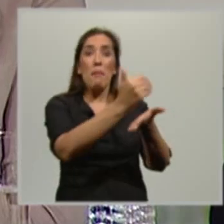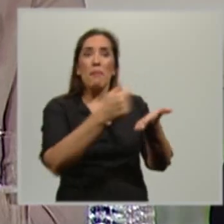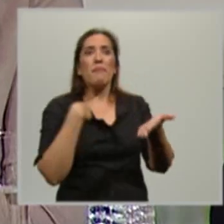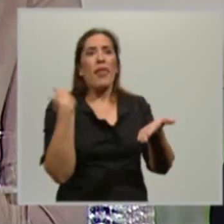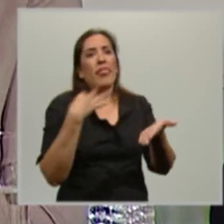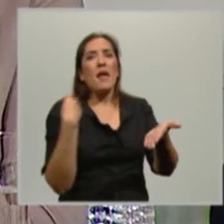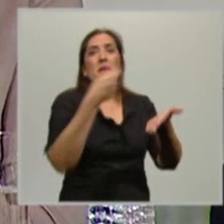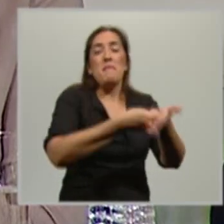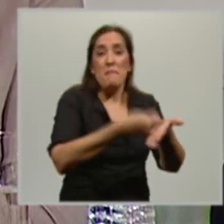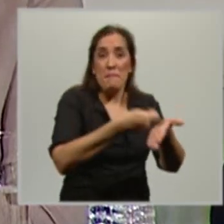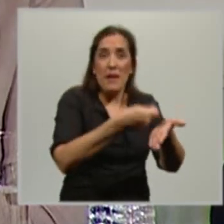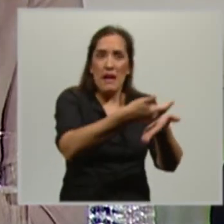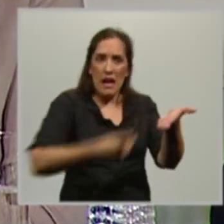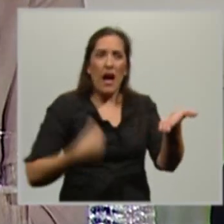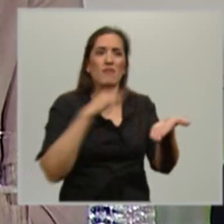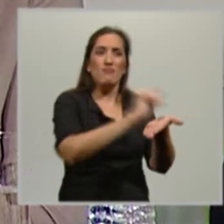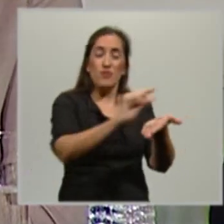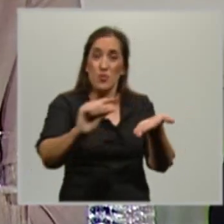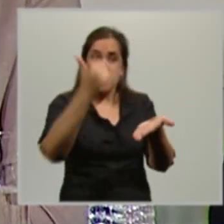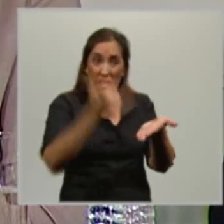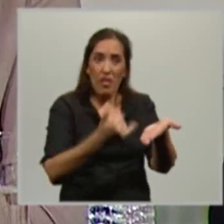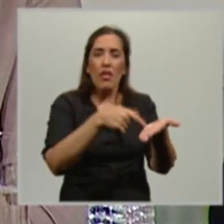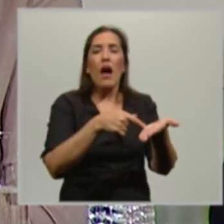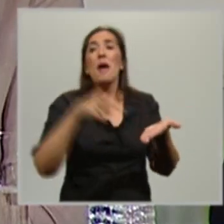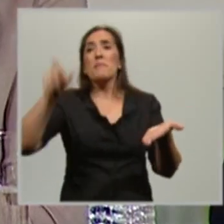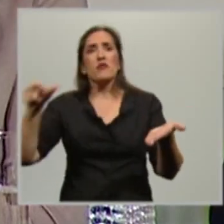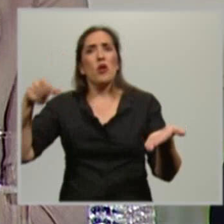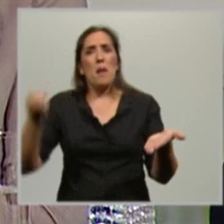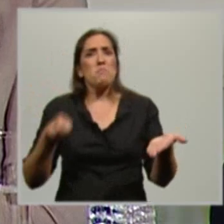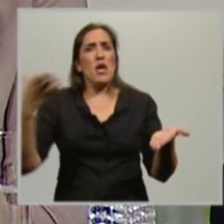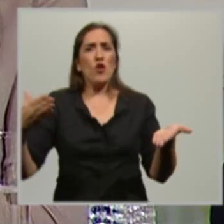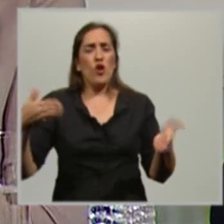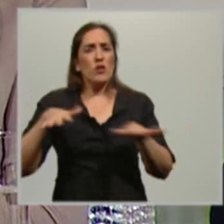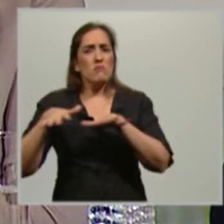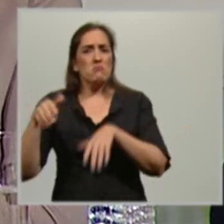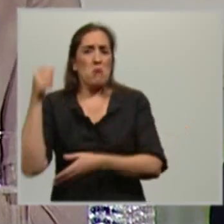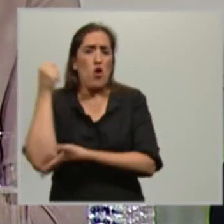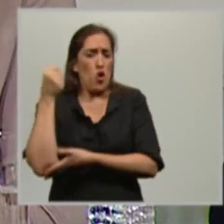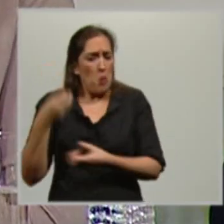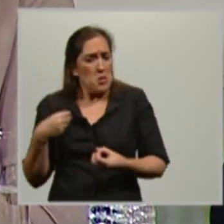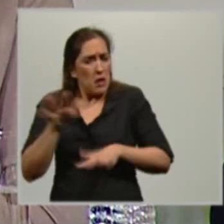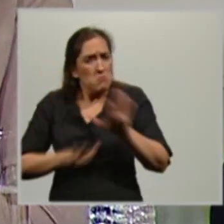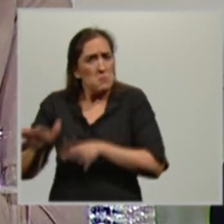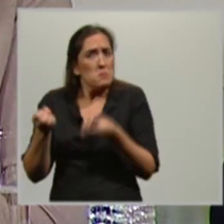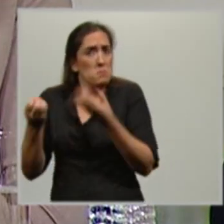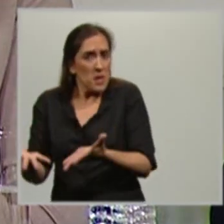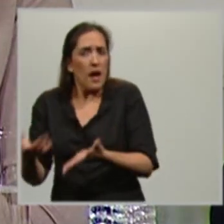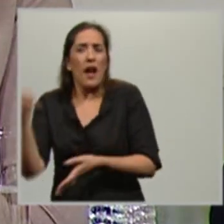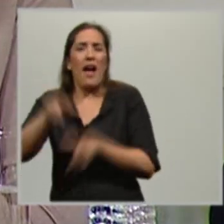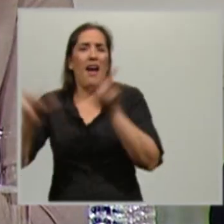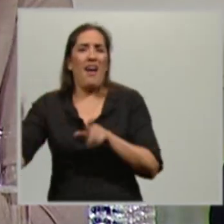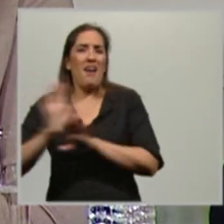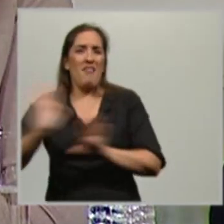aquellos que han logrado una mejor posición económica puedan pagarlo. Tenemos 5 provincias